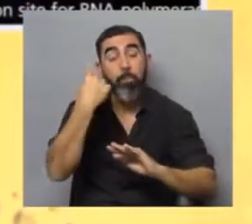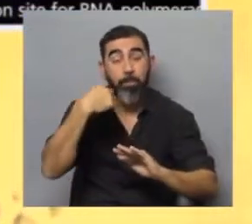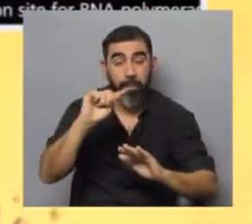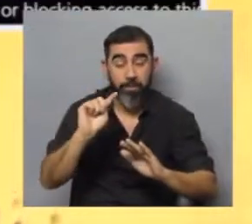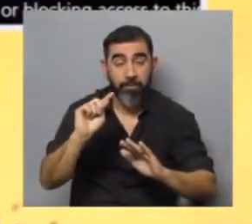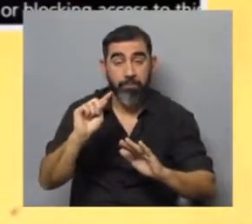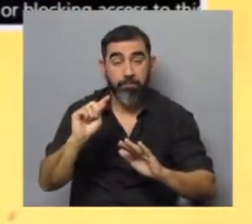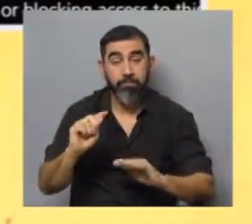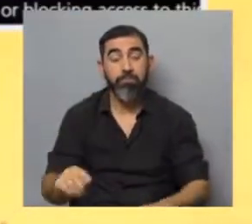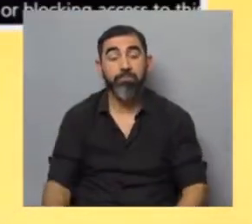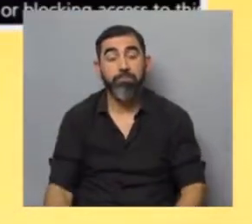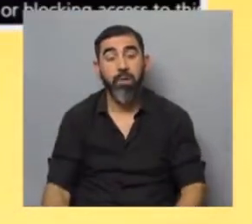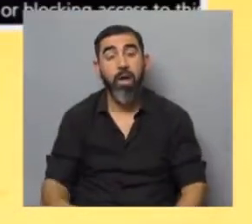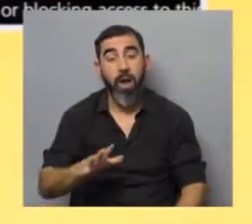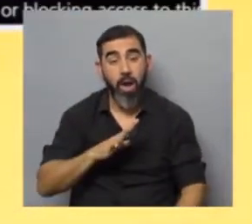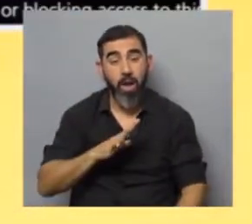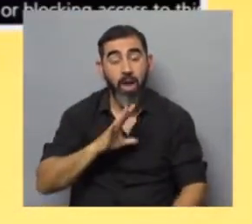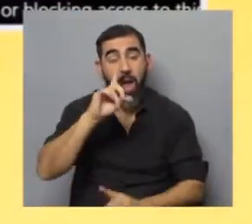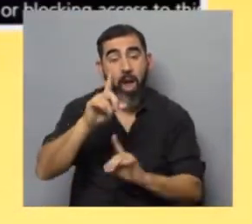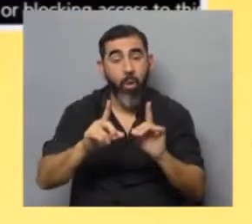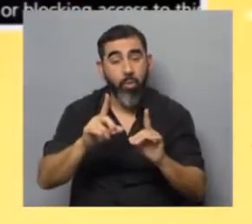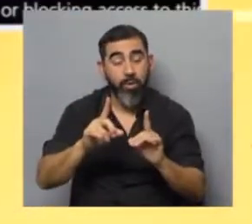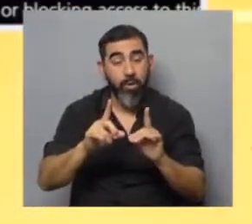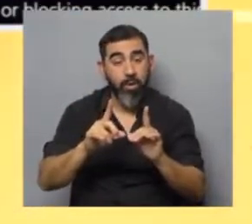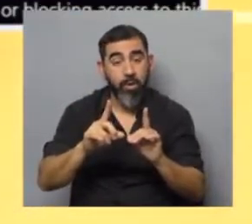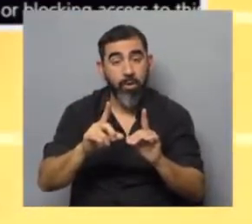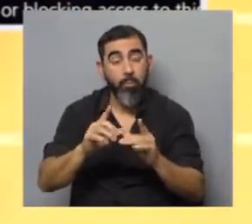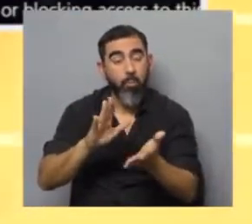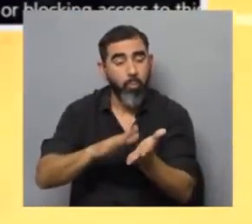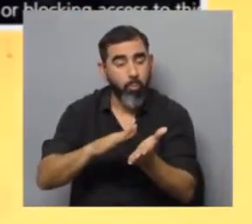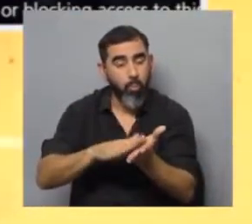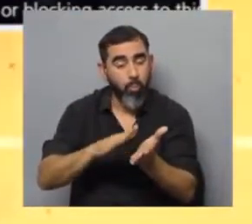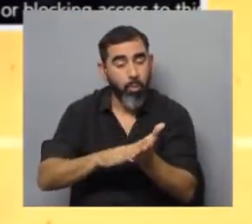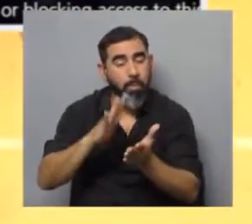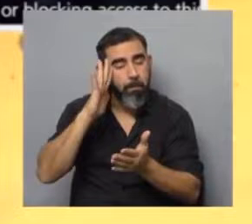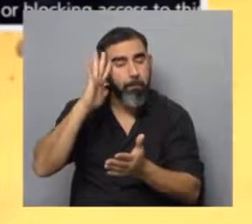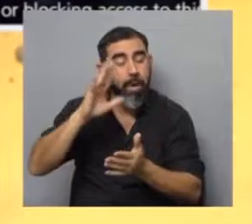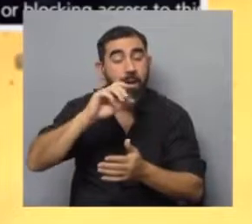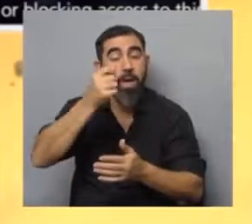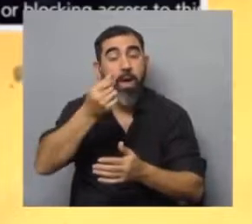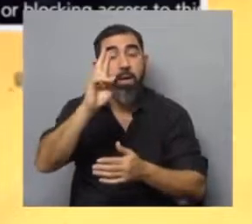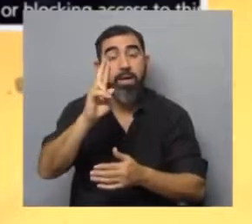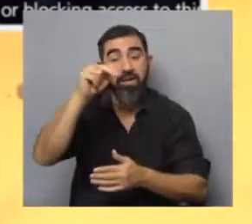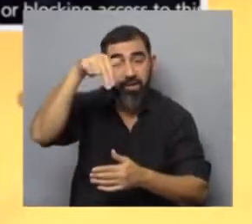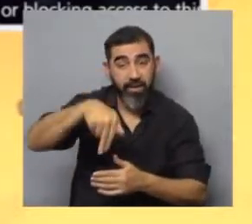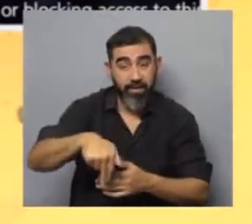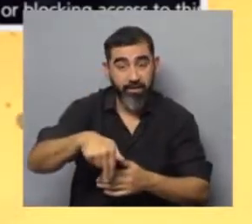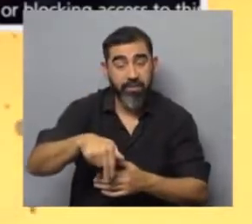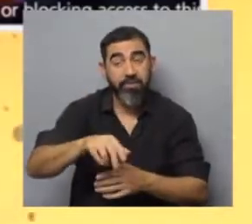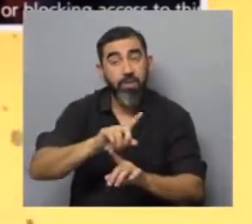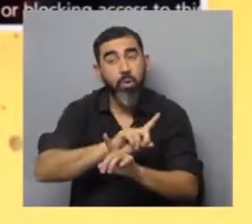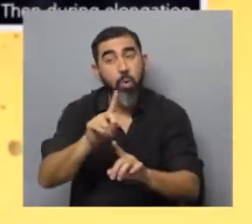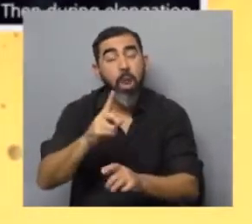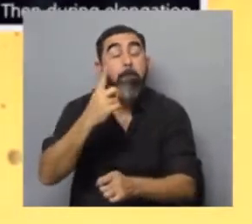hay una fuerte masa, digamos, de evidencia y argumental para pensar que el ARN, si no fue la